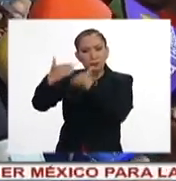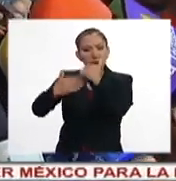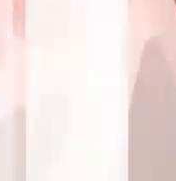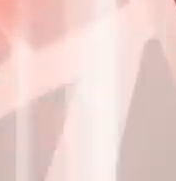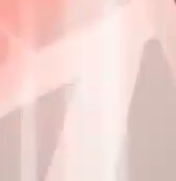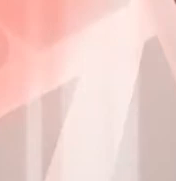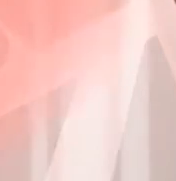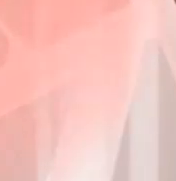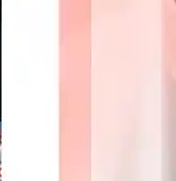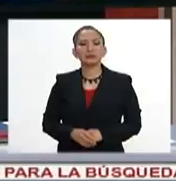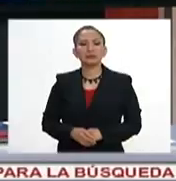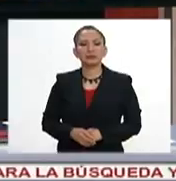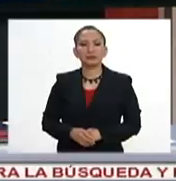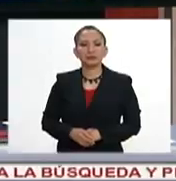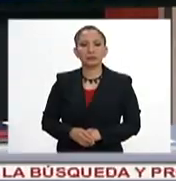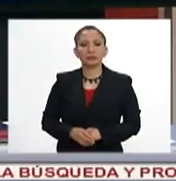adelante.